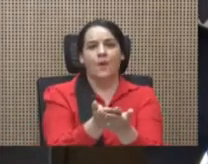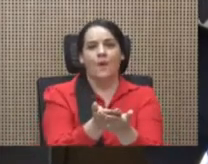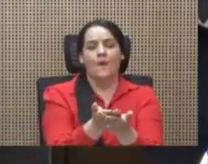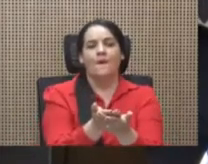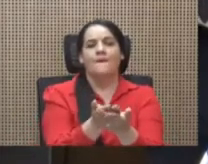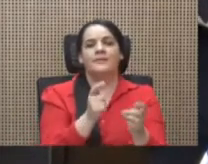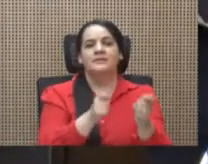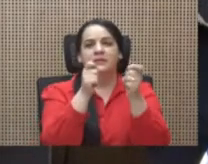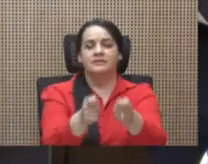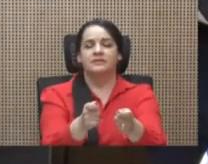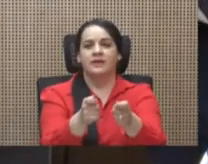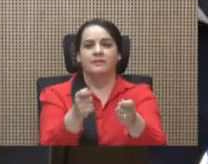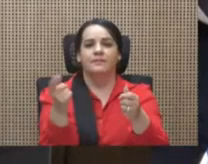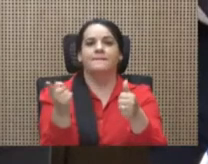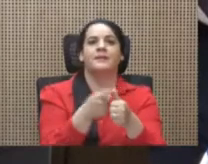tiempo.